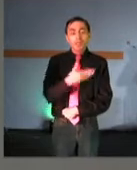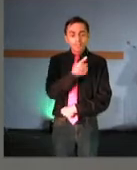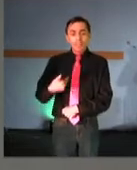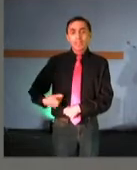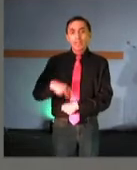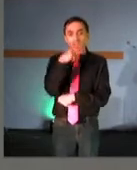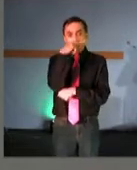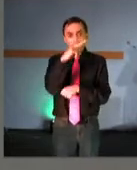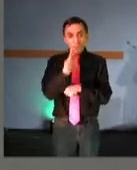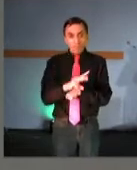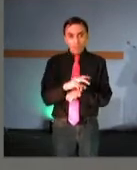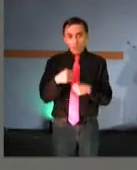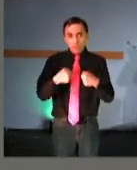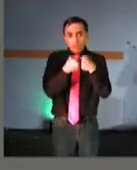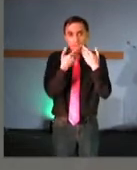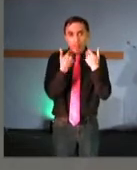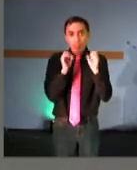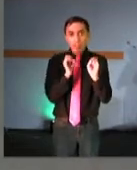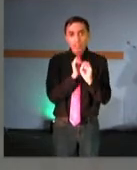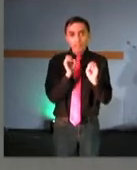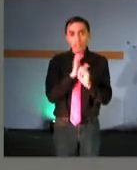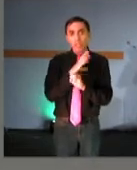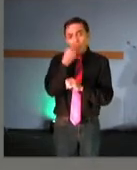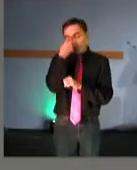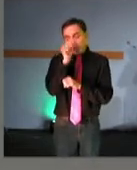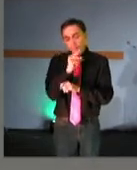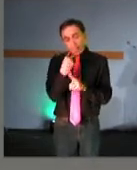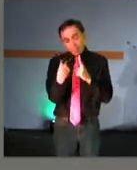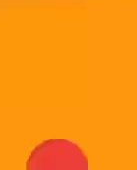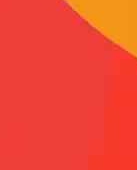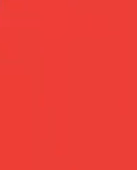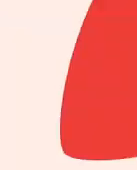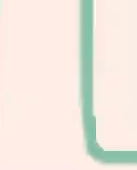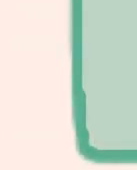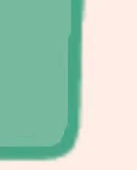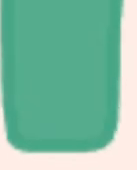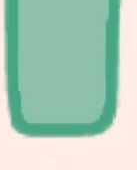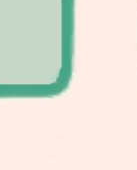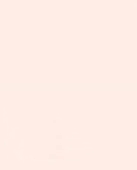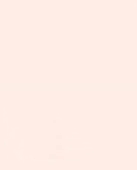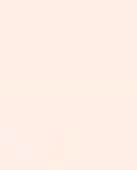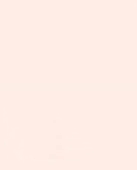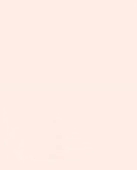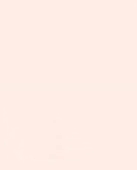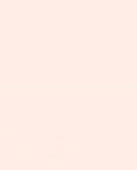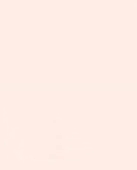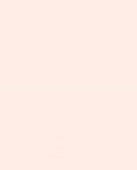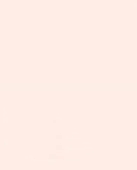para dar una visión desde el lado humanitario de la crisis de Gaza, Eduardo Moshes,